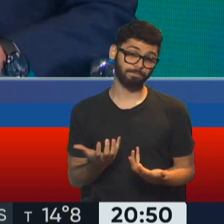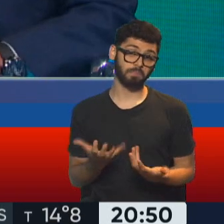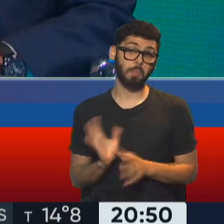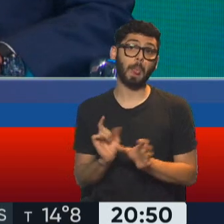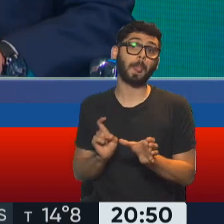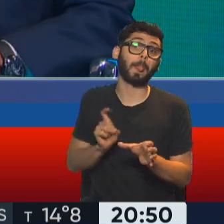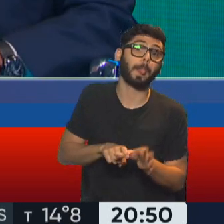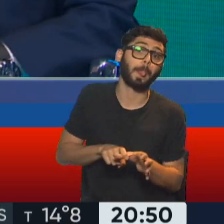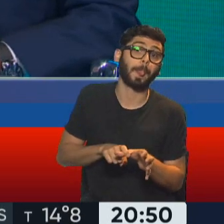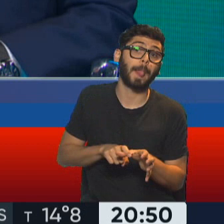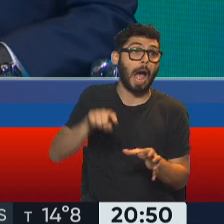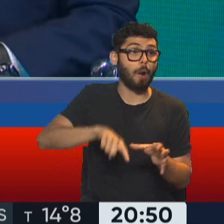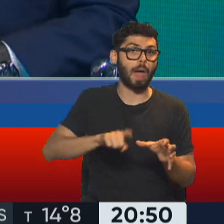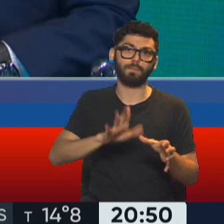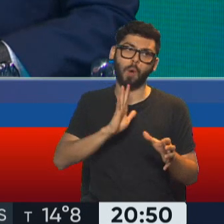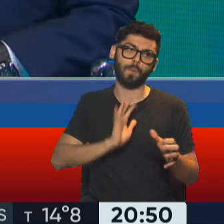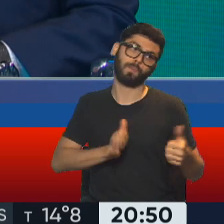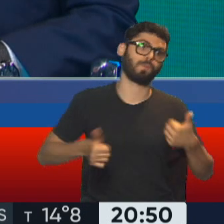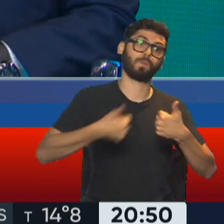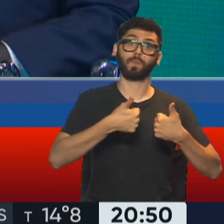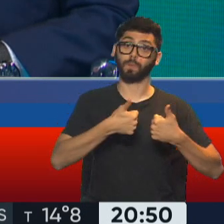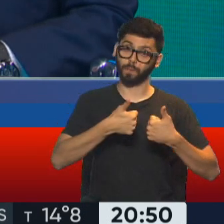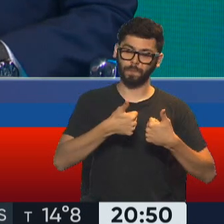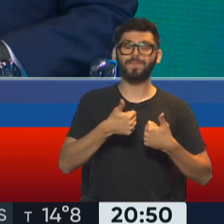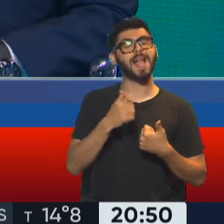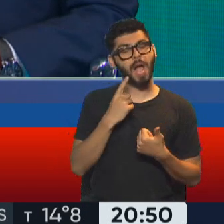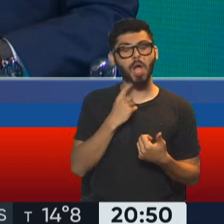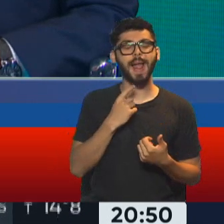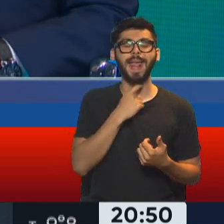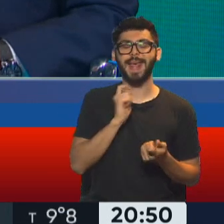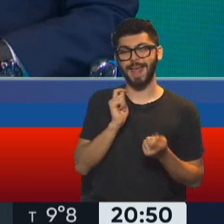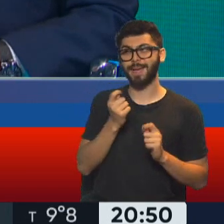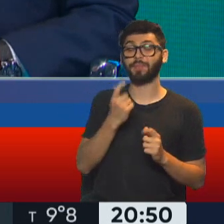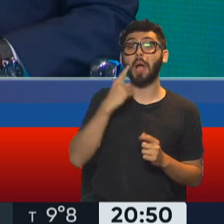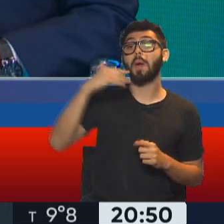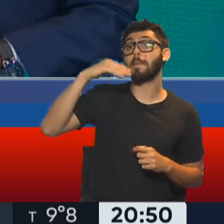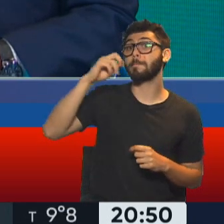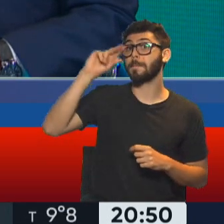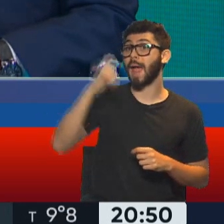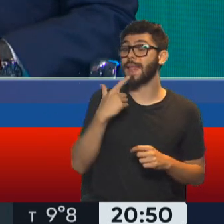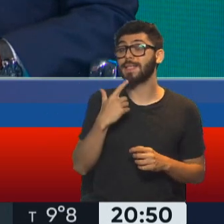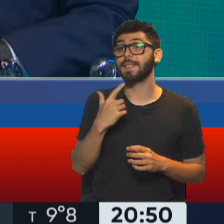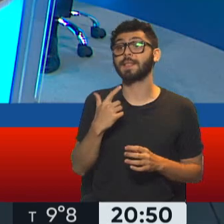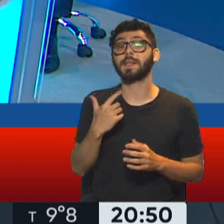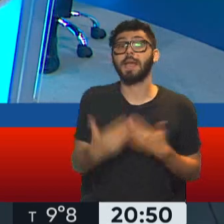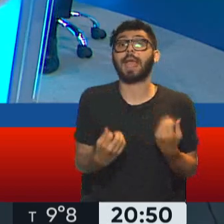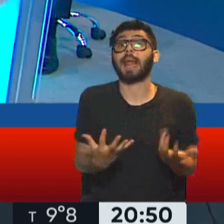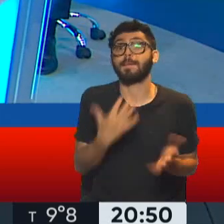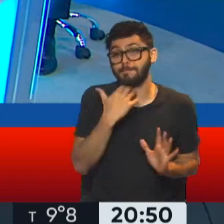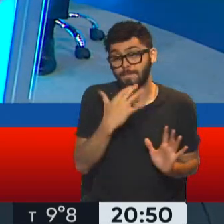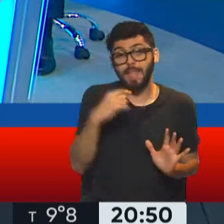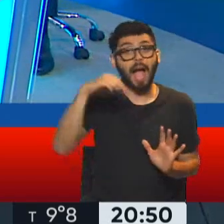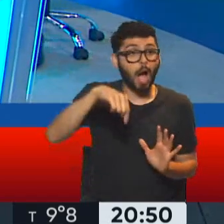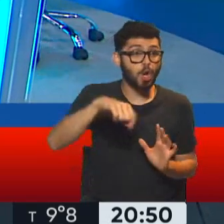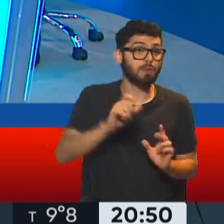quieren ser más furgón. Ahora me parece que tratan de encontrar otro lugar. Hay que ver si Manes cuaja. Por ahora cuajó como candidato. Yo creo que ahora le suma,